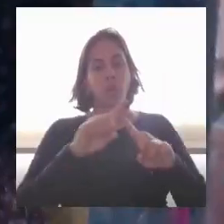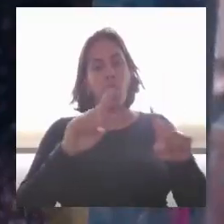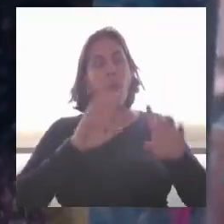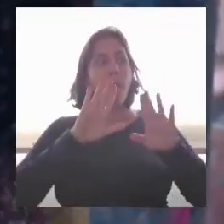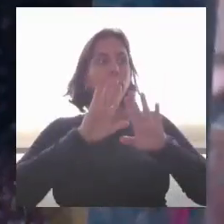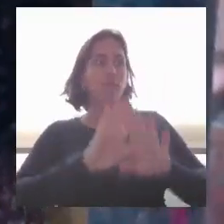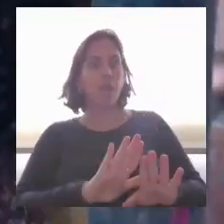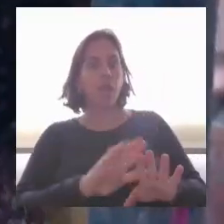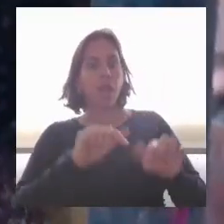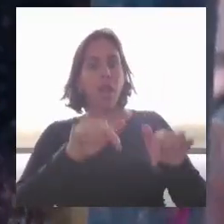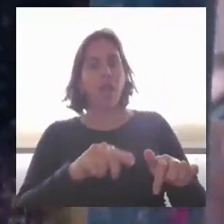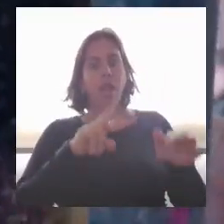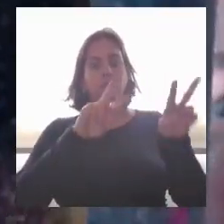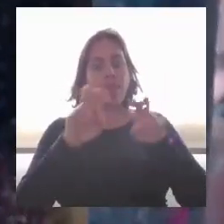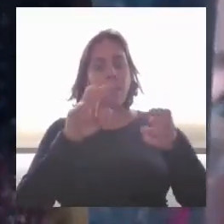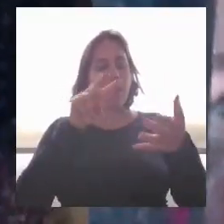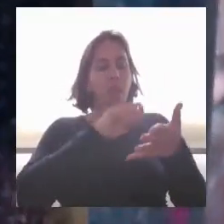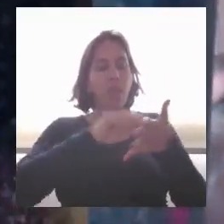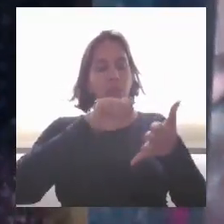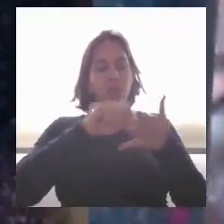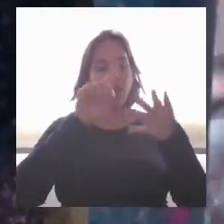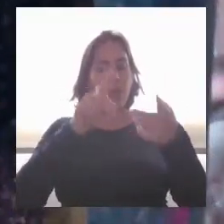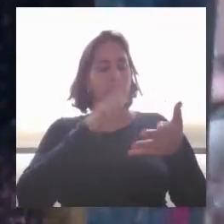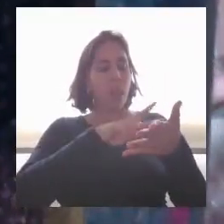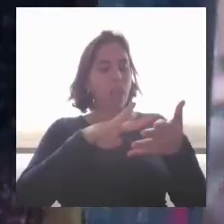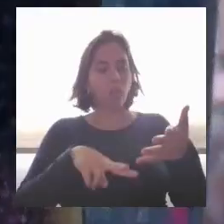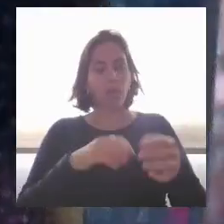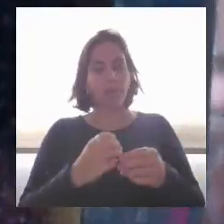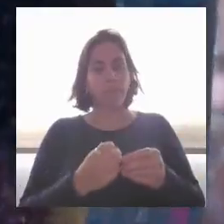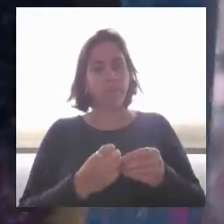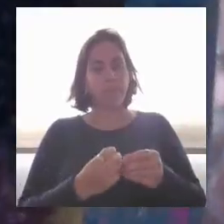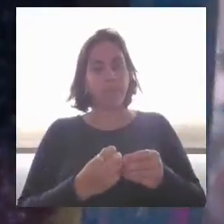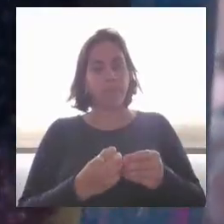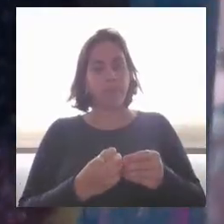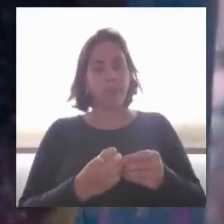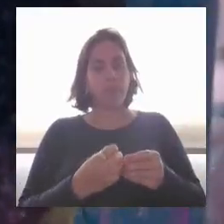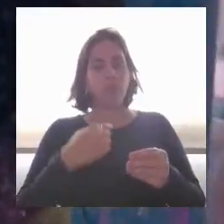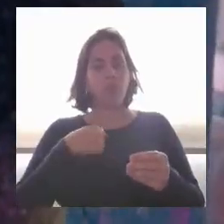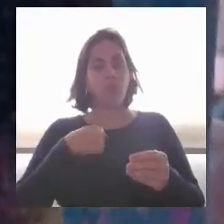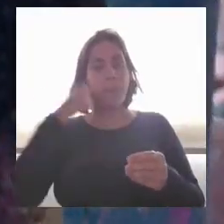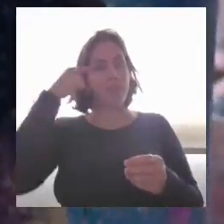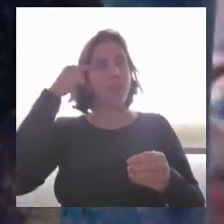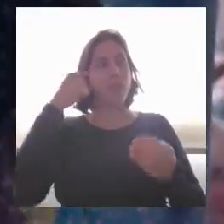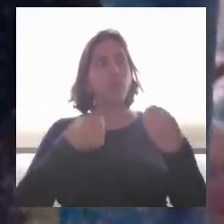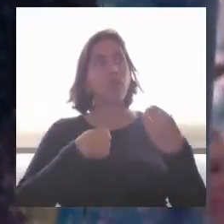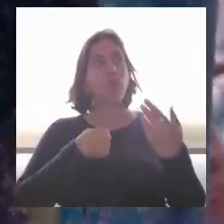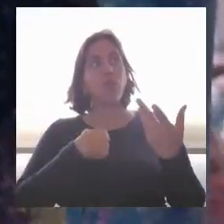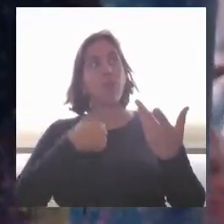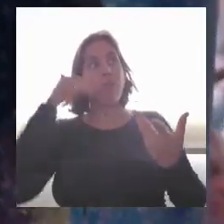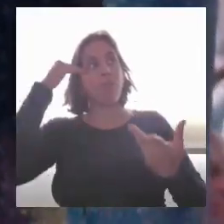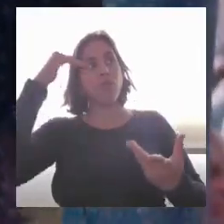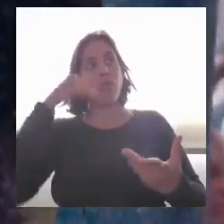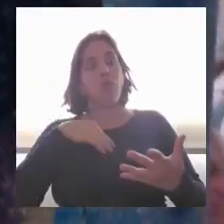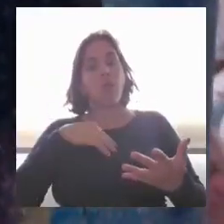de la escritura y también de la lectura. Y también me quedo pensando como docente de educación media que todos podemos hacer